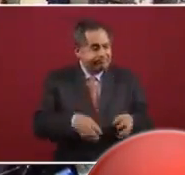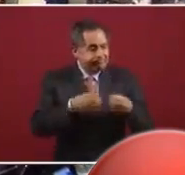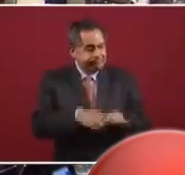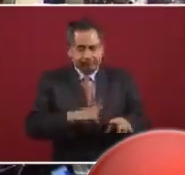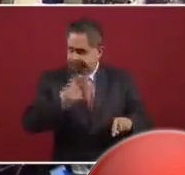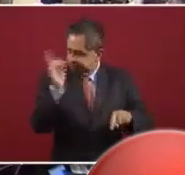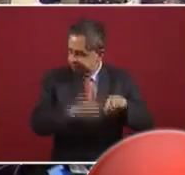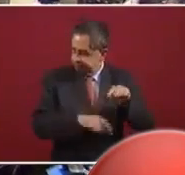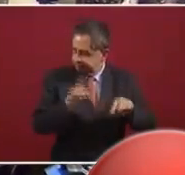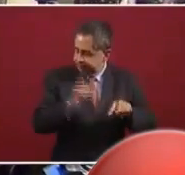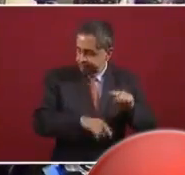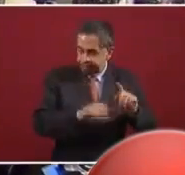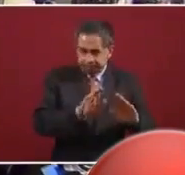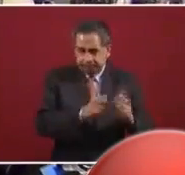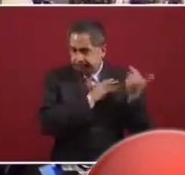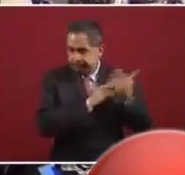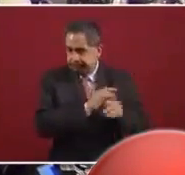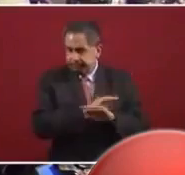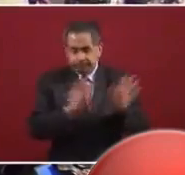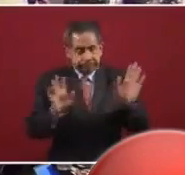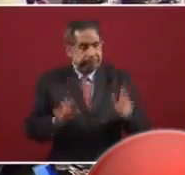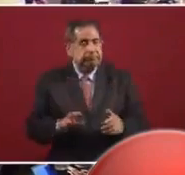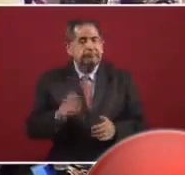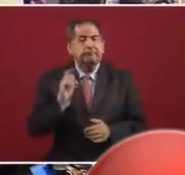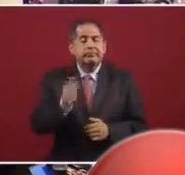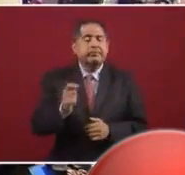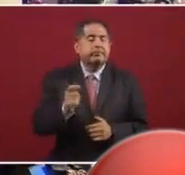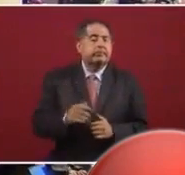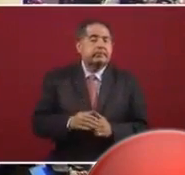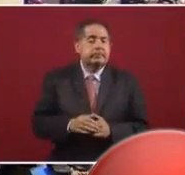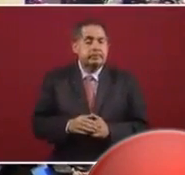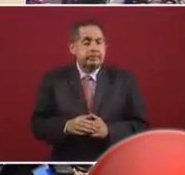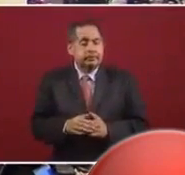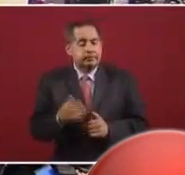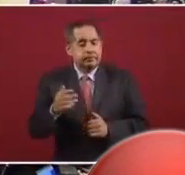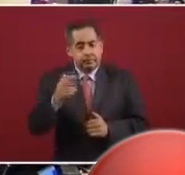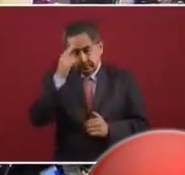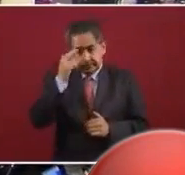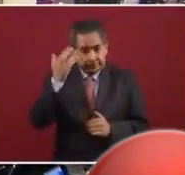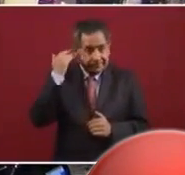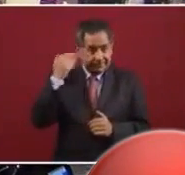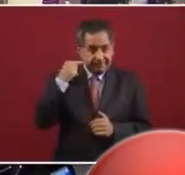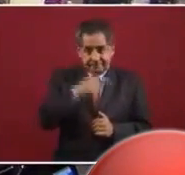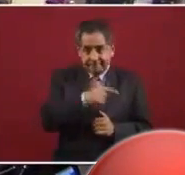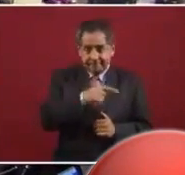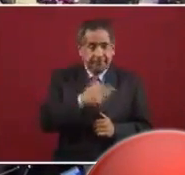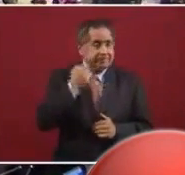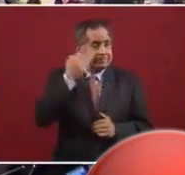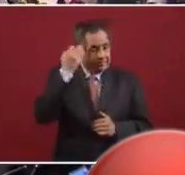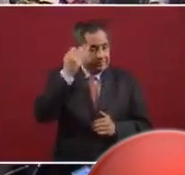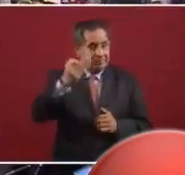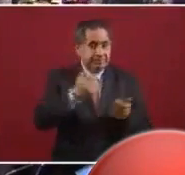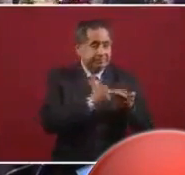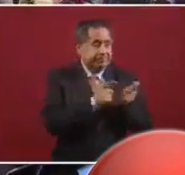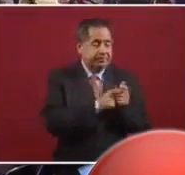y se llevó a cabo en el periodo